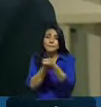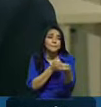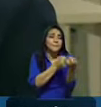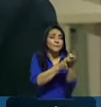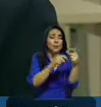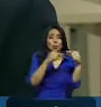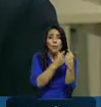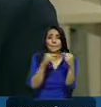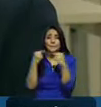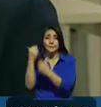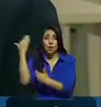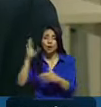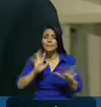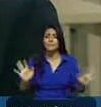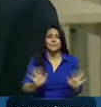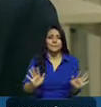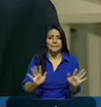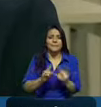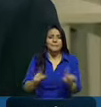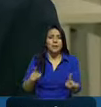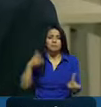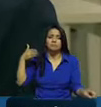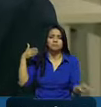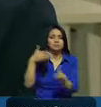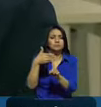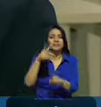sí tiene un propósito frente a las